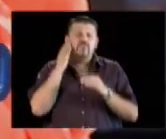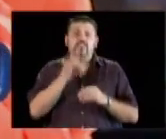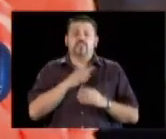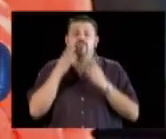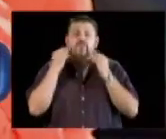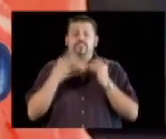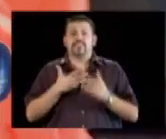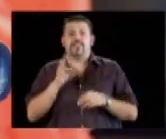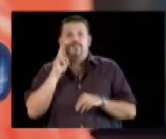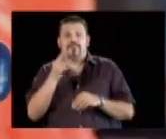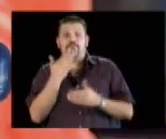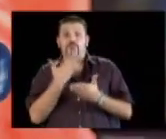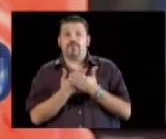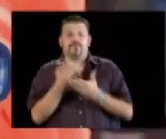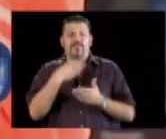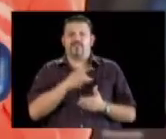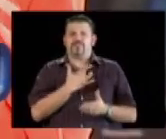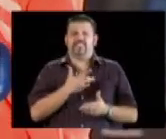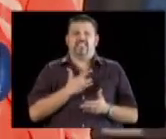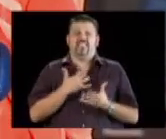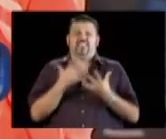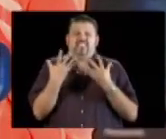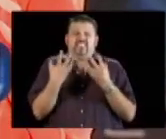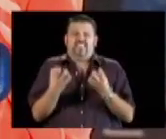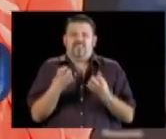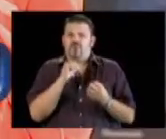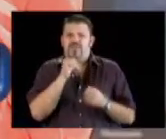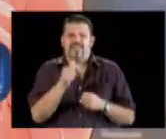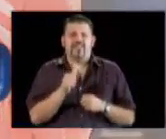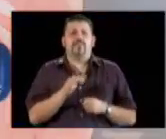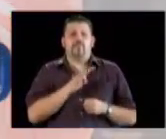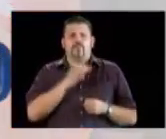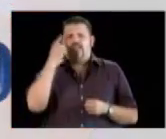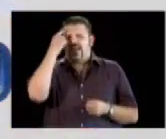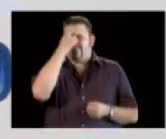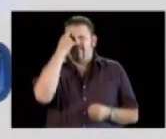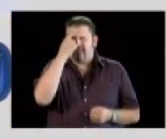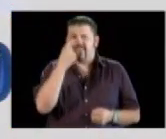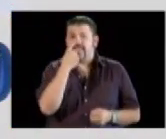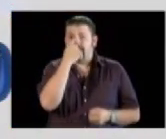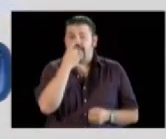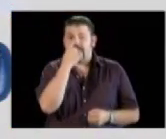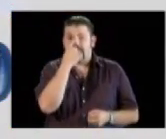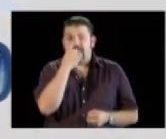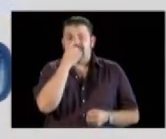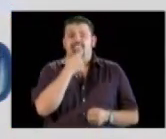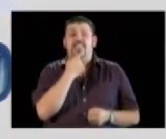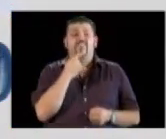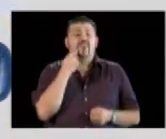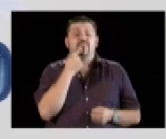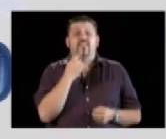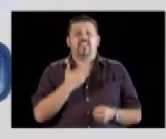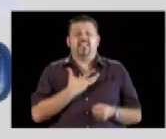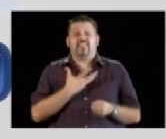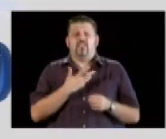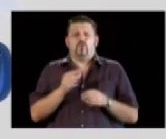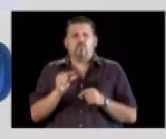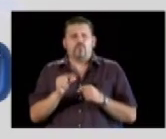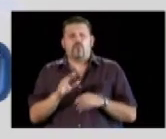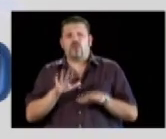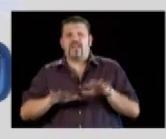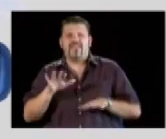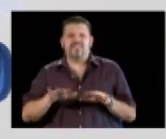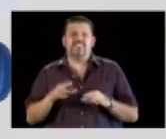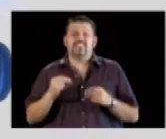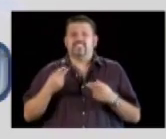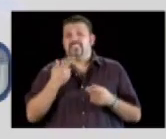si tienen la parte de la T de la cara, que es la frente, la nariz y la barbilla, si la tienen con un poco de grasa es extraordinaria. Jorge y yo la